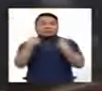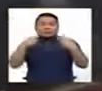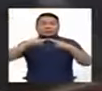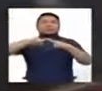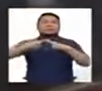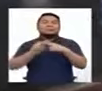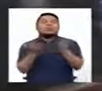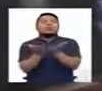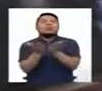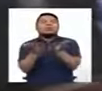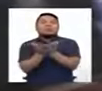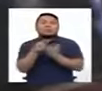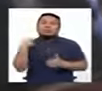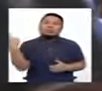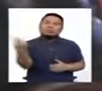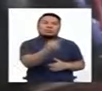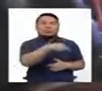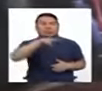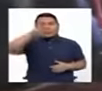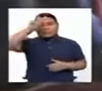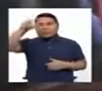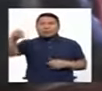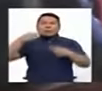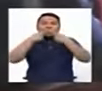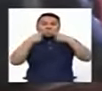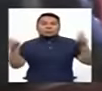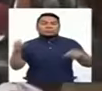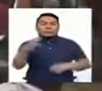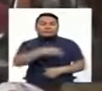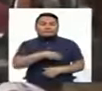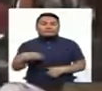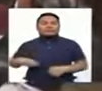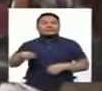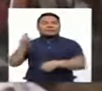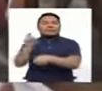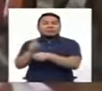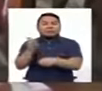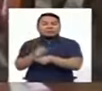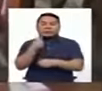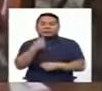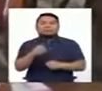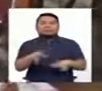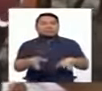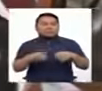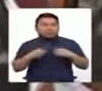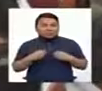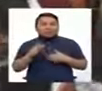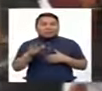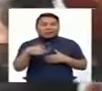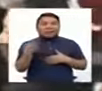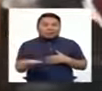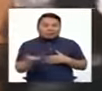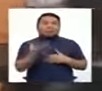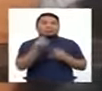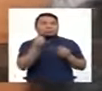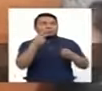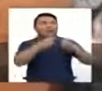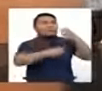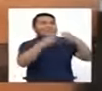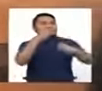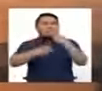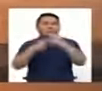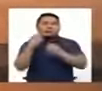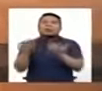escolar a nivel nacional, como lo anunció el ministro de Educación, aunque reconoció que hay enormes problemas en lo que se refiere a